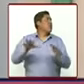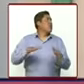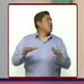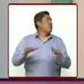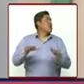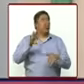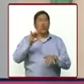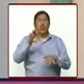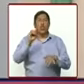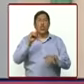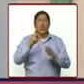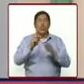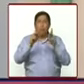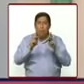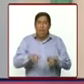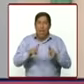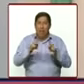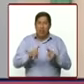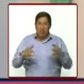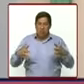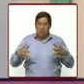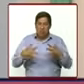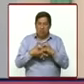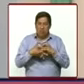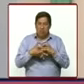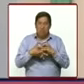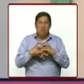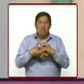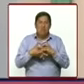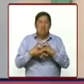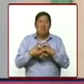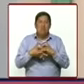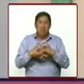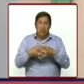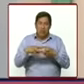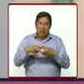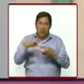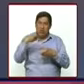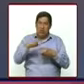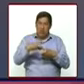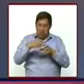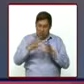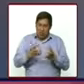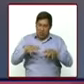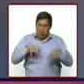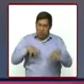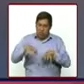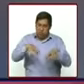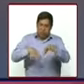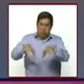Aproximadamente 80 personas han cerrado con una alfombra de piedras esta carretera.